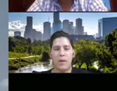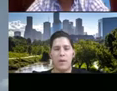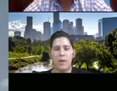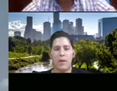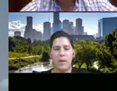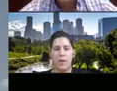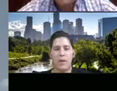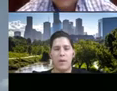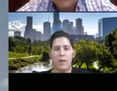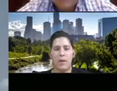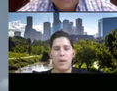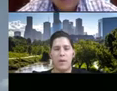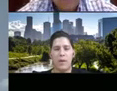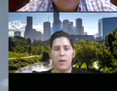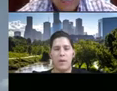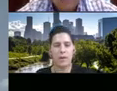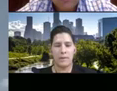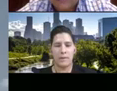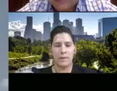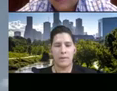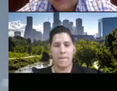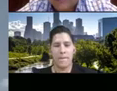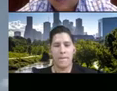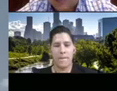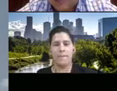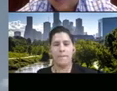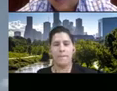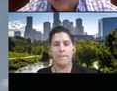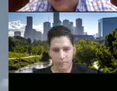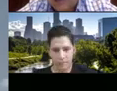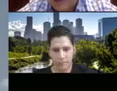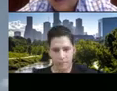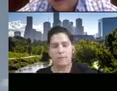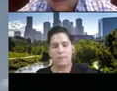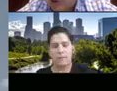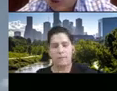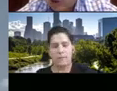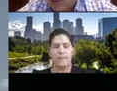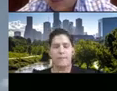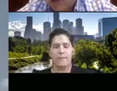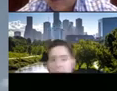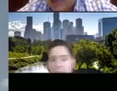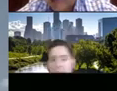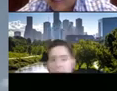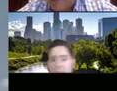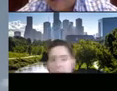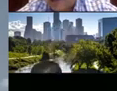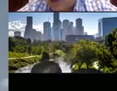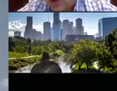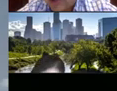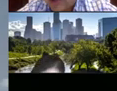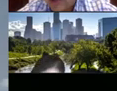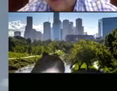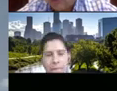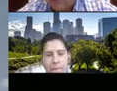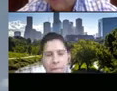Muchas gracias, Miguel. Al final vamos a hacer las preguntas y todo. Vamos a esperar que sea la presentación ahora del